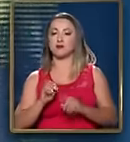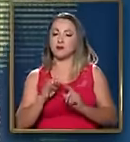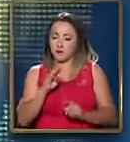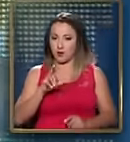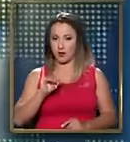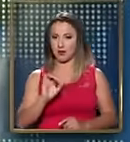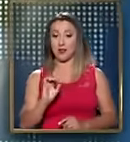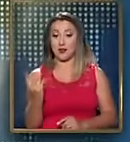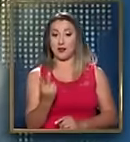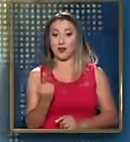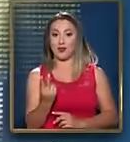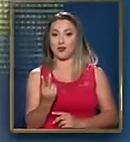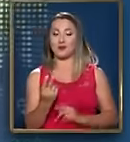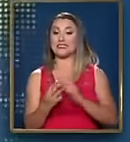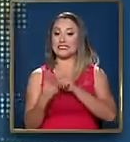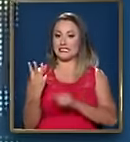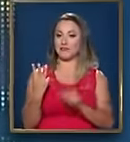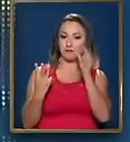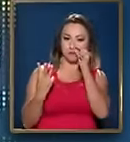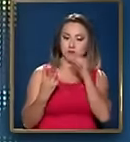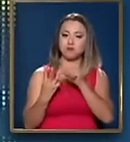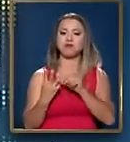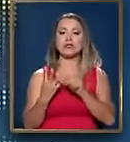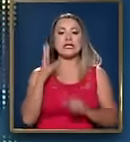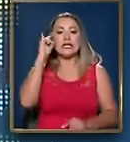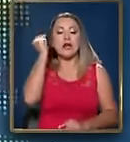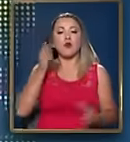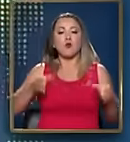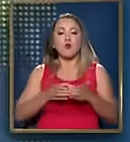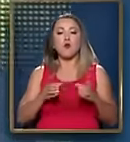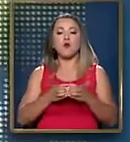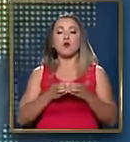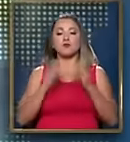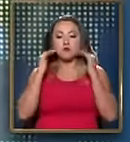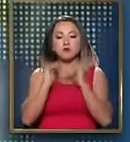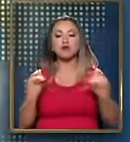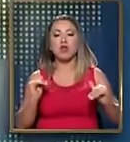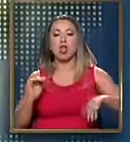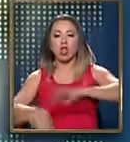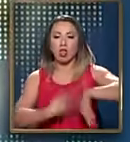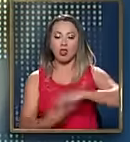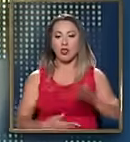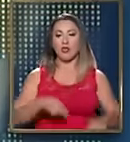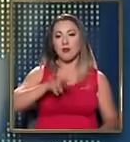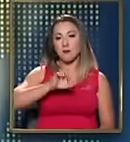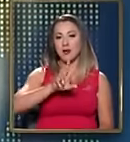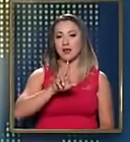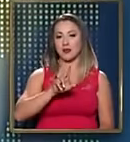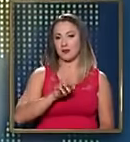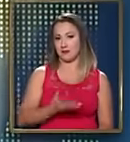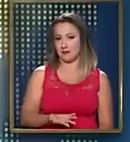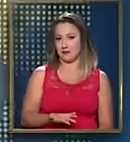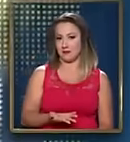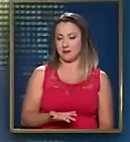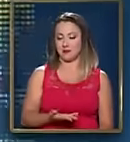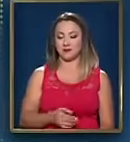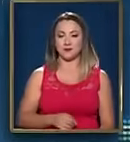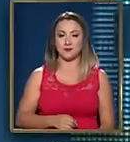Y ellos crearon el movimiento de infantes revoltoso, MIR.